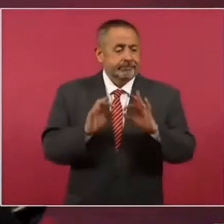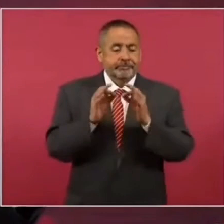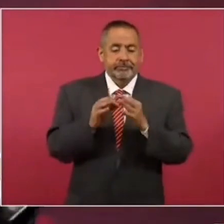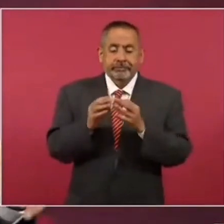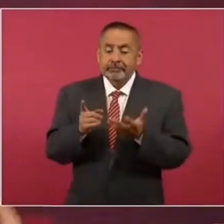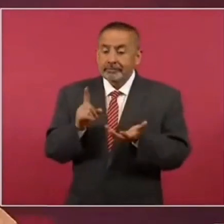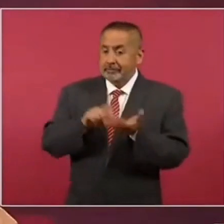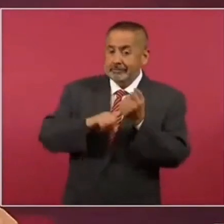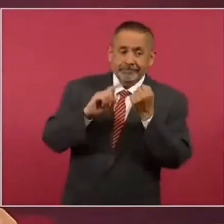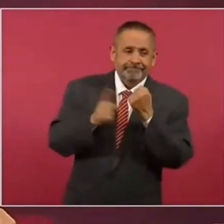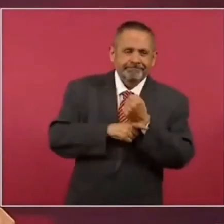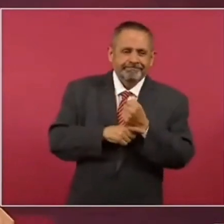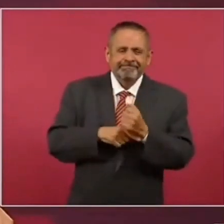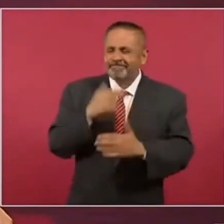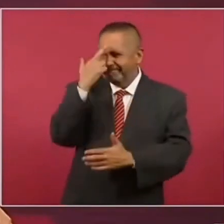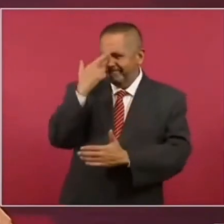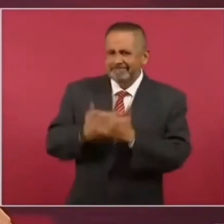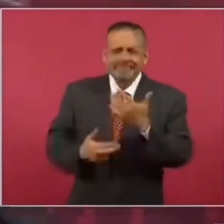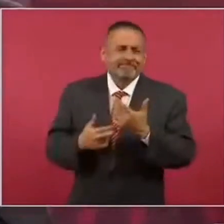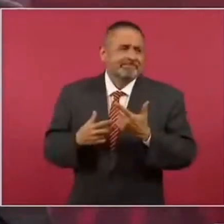se violaba en el fondo.